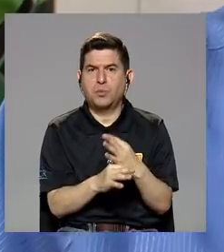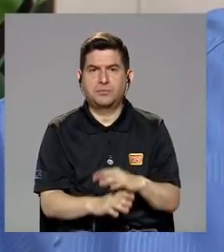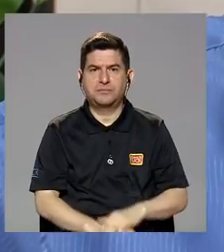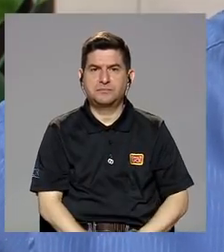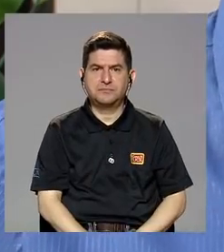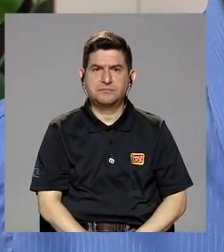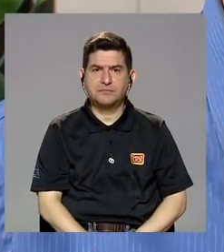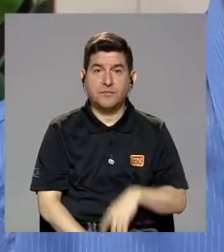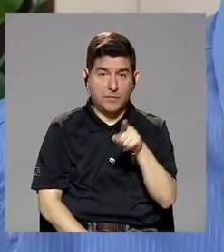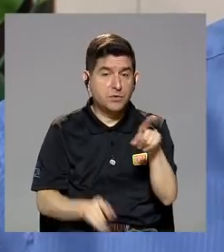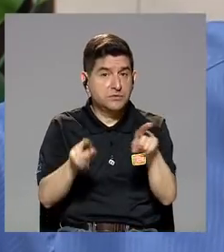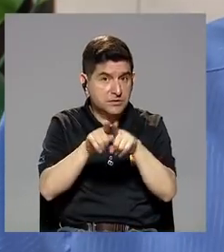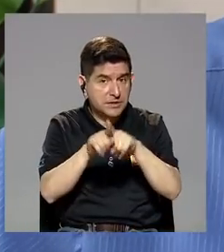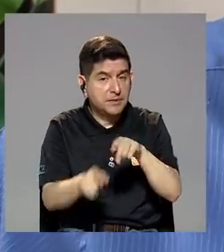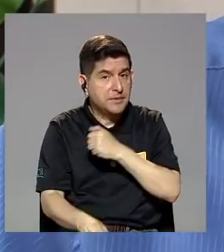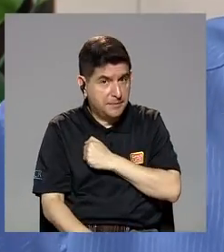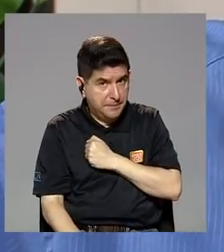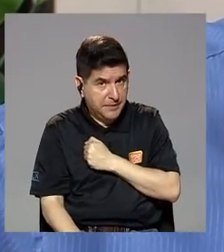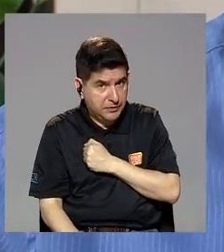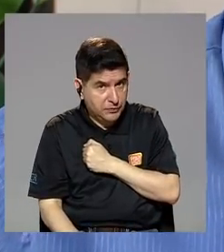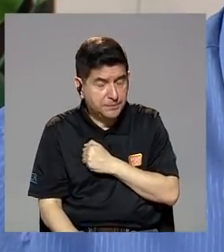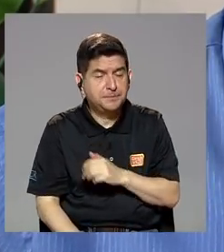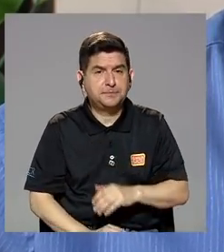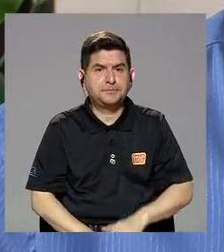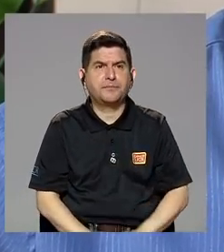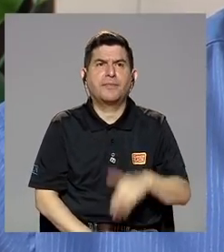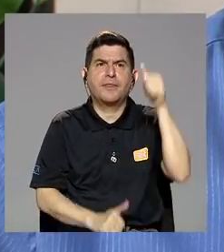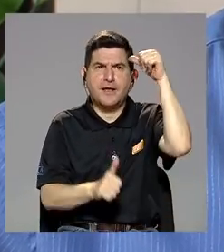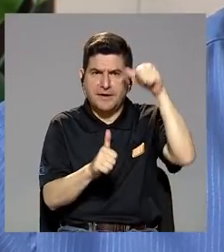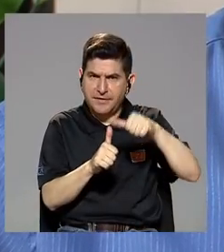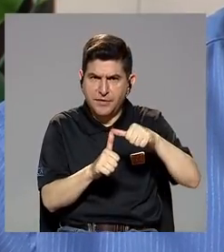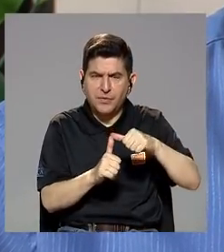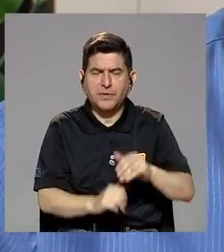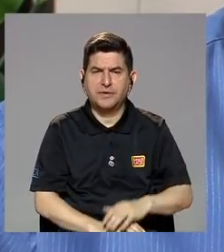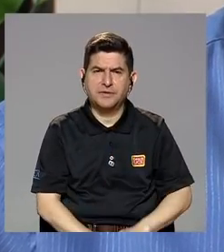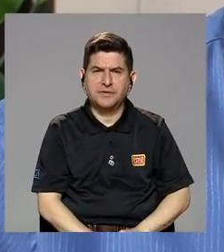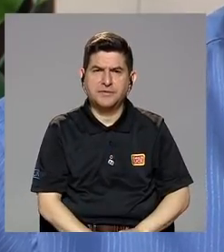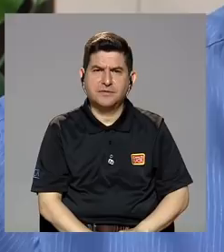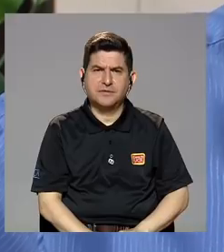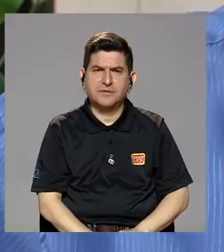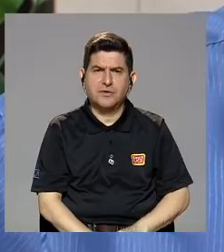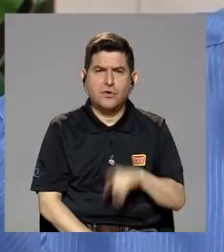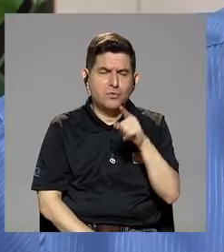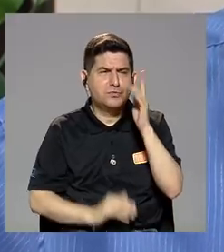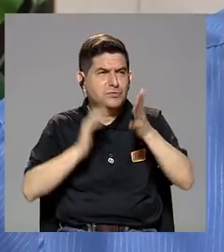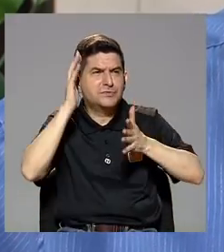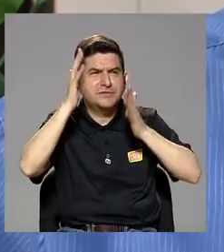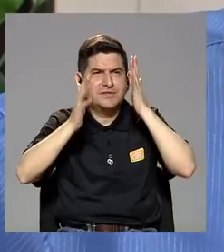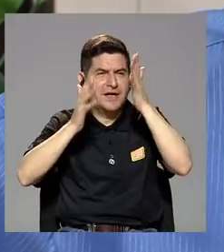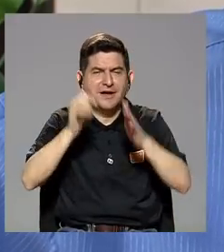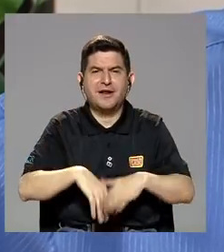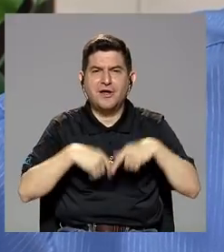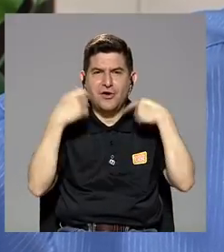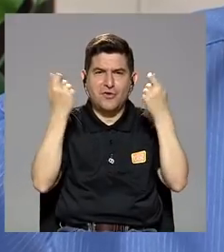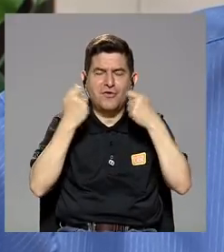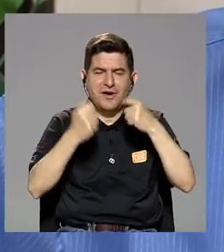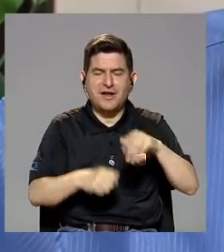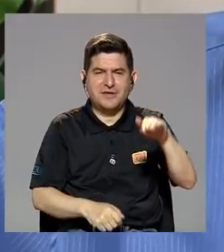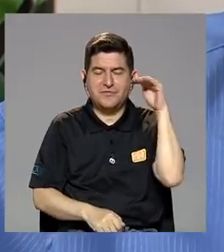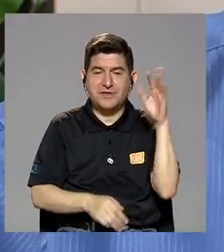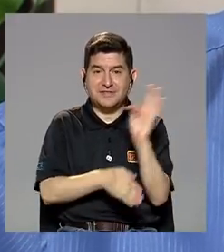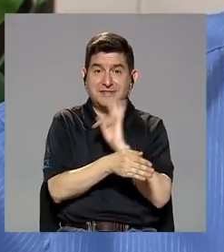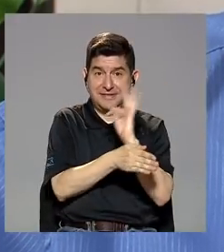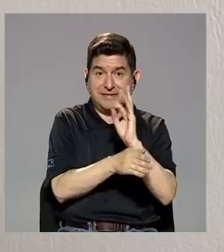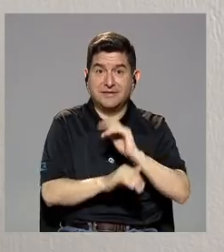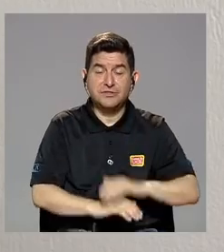no está inclusive perdón recuerdo que inclusive este fue el que se inventó las fiestas de zapote por